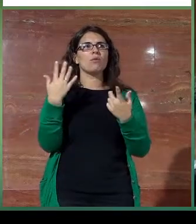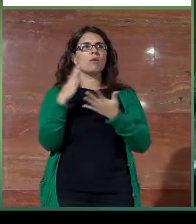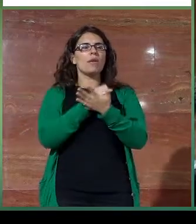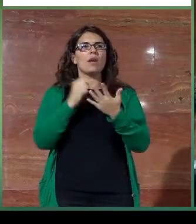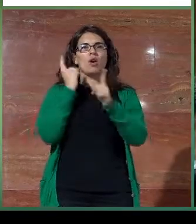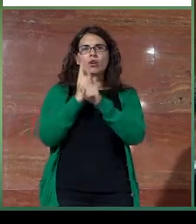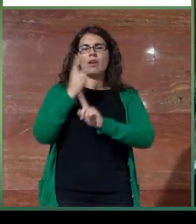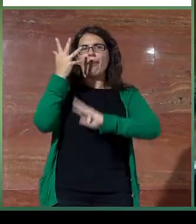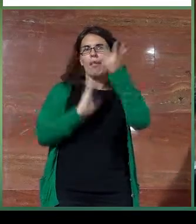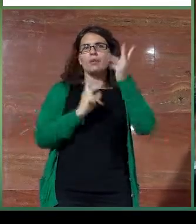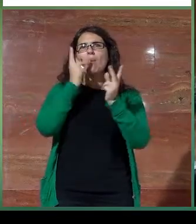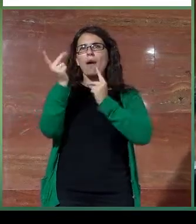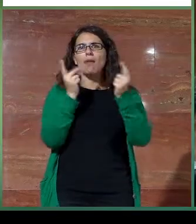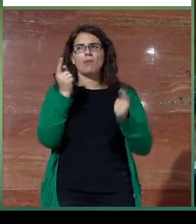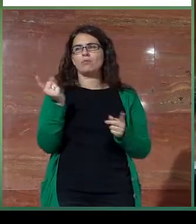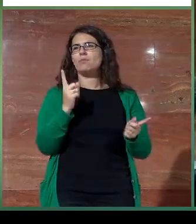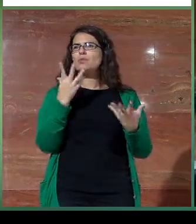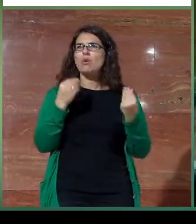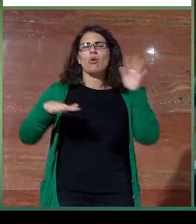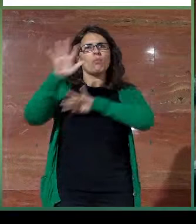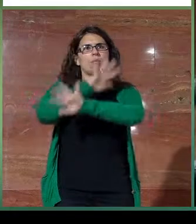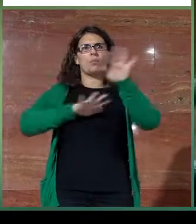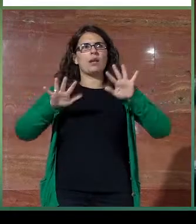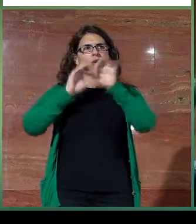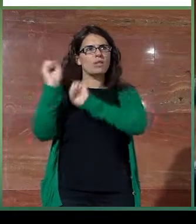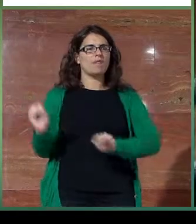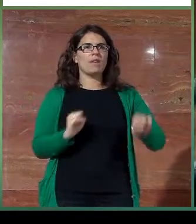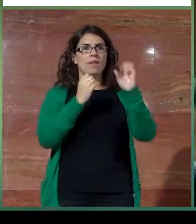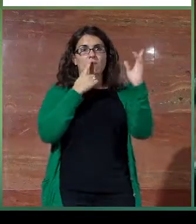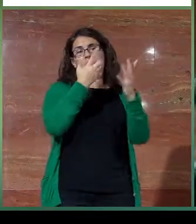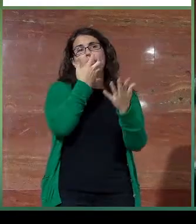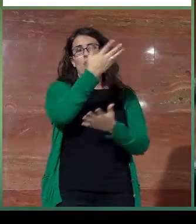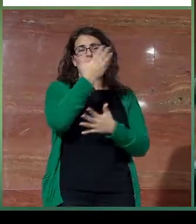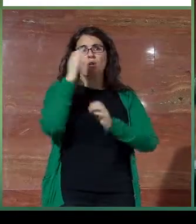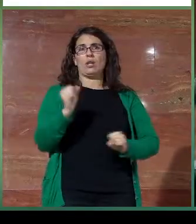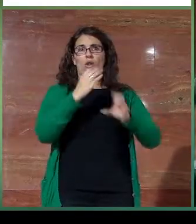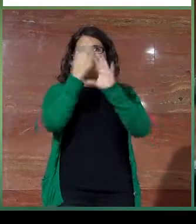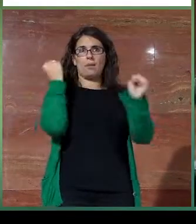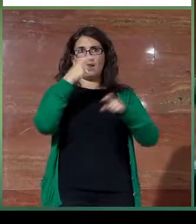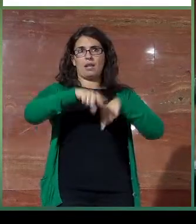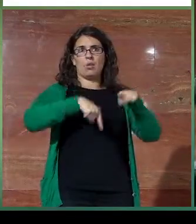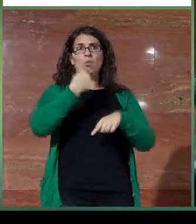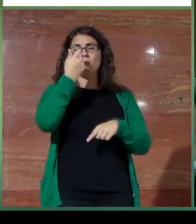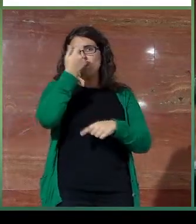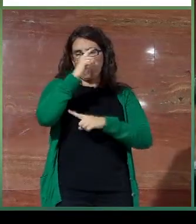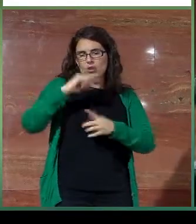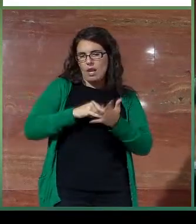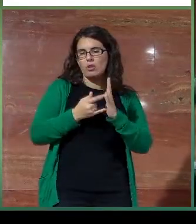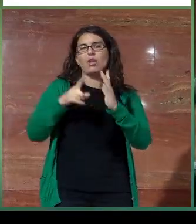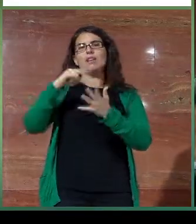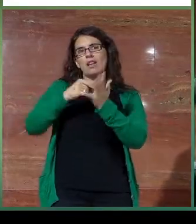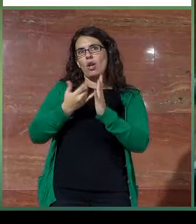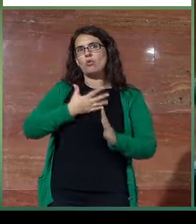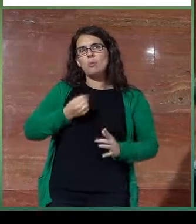contraincendios, de evacuación. Es muy complejo defender ante Protección Civil un proyecto, luego ante el técnico del ayuntamiento y luego ante el